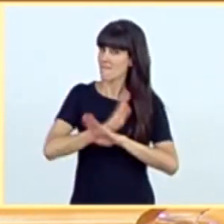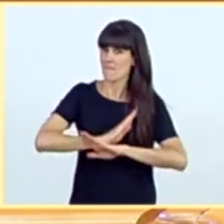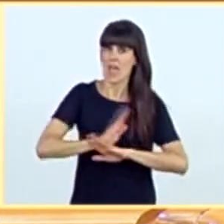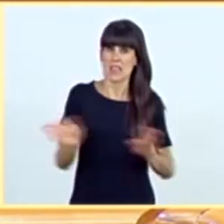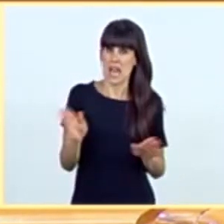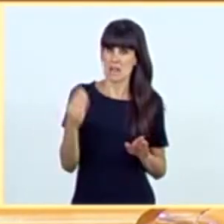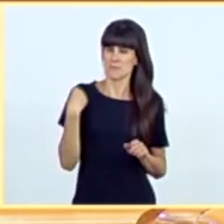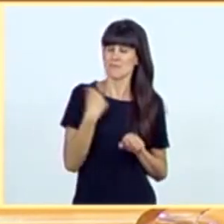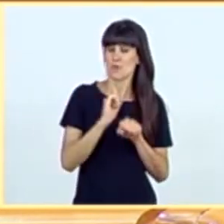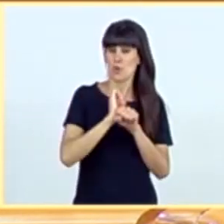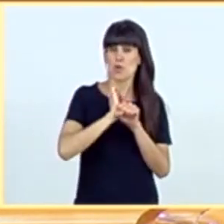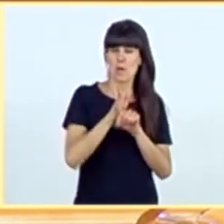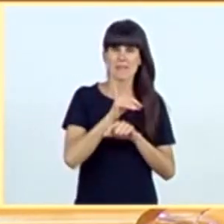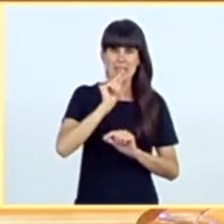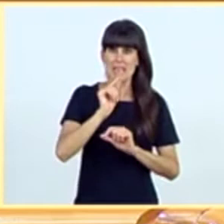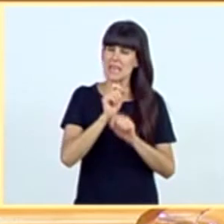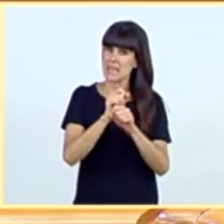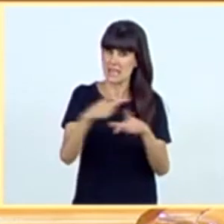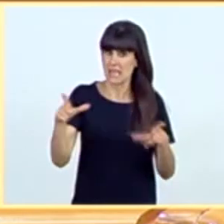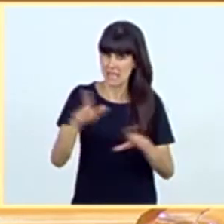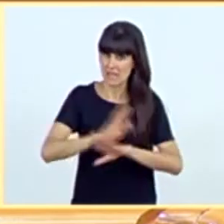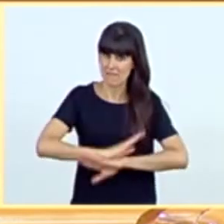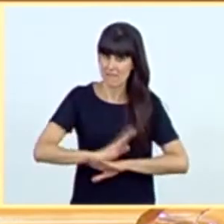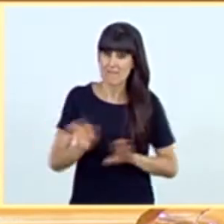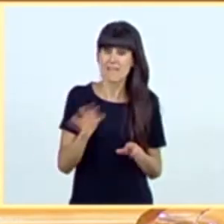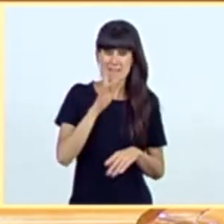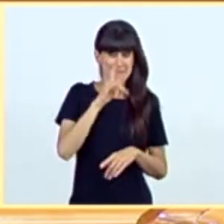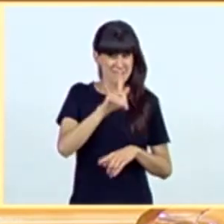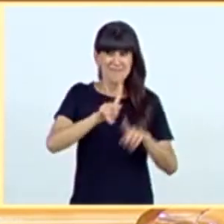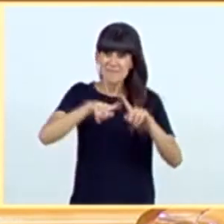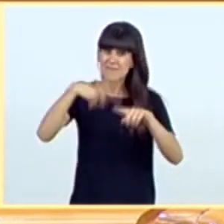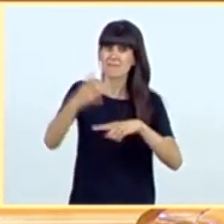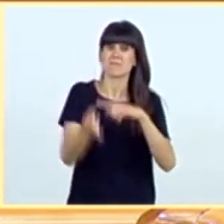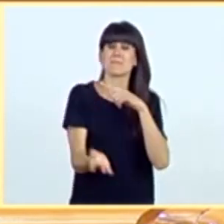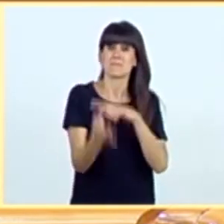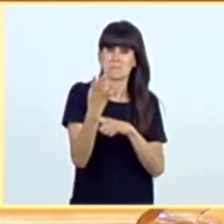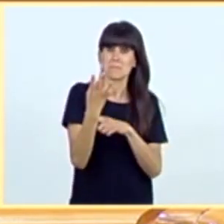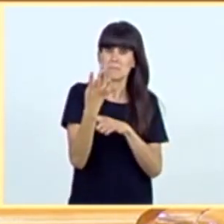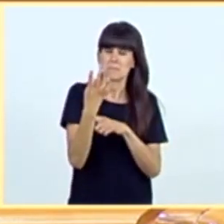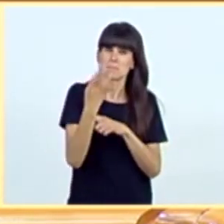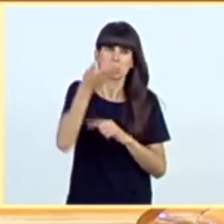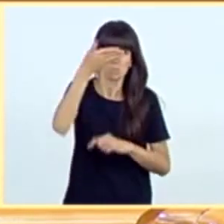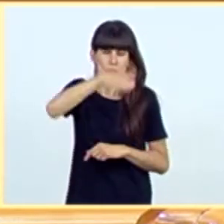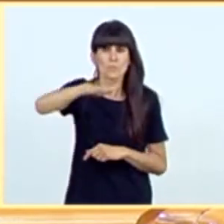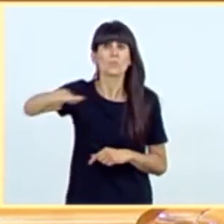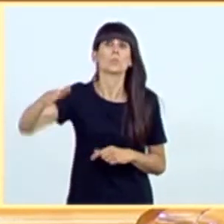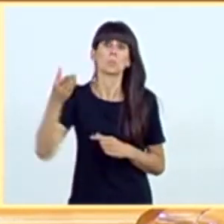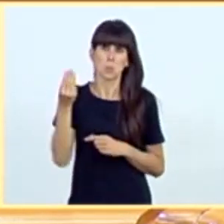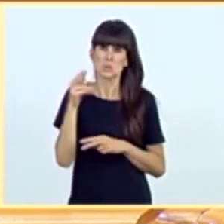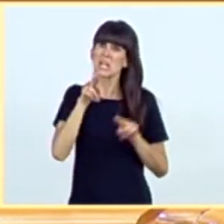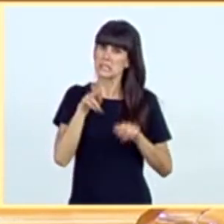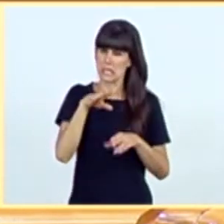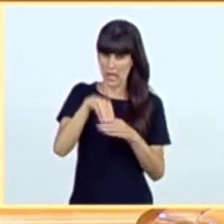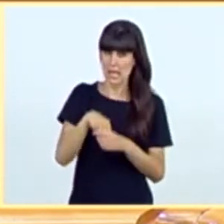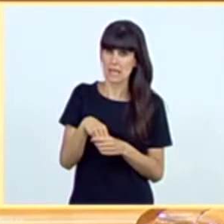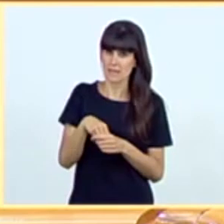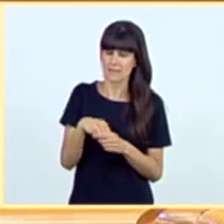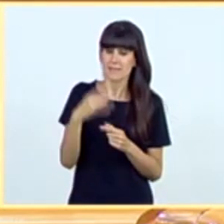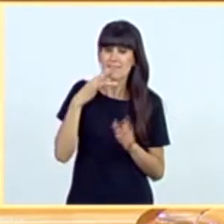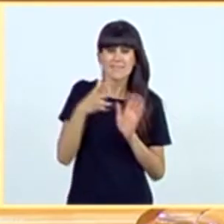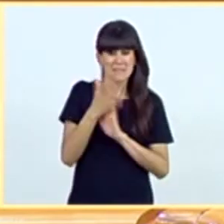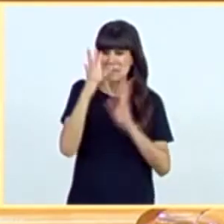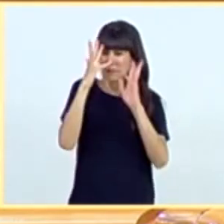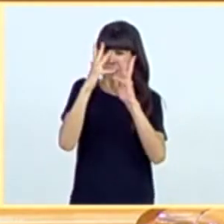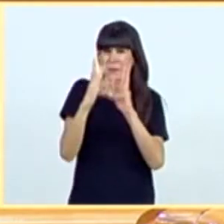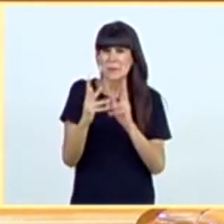durante la crisis de COVID-19 y que ha originado unos índices de mortandad muy elevados en las residencias. Tampoco han